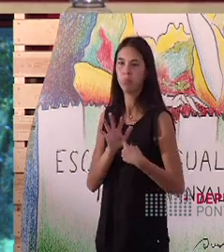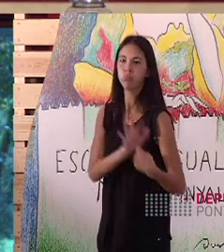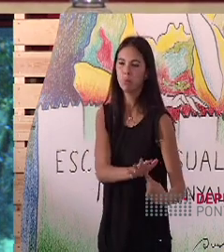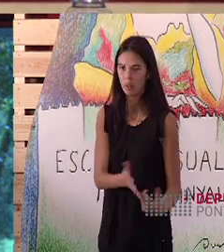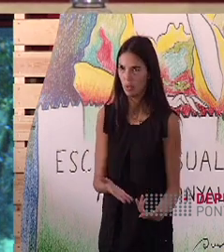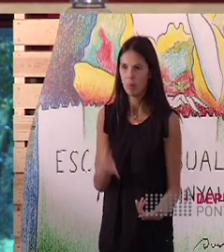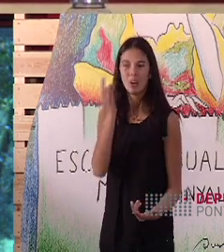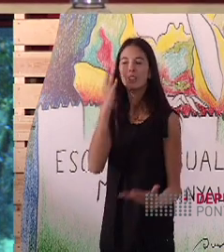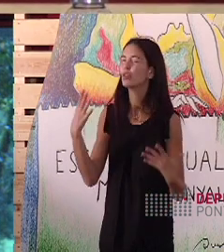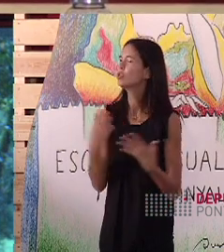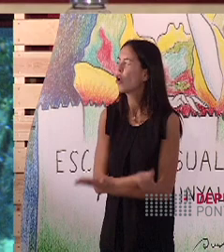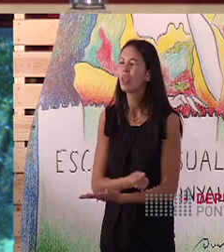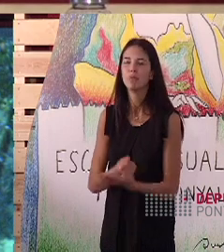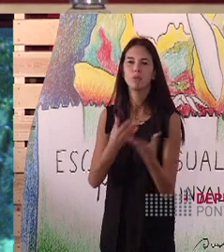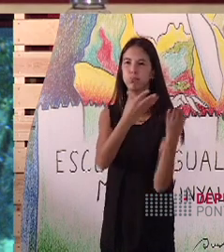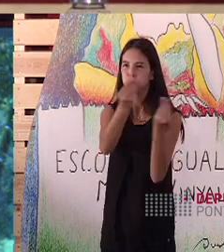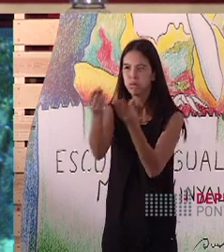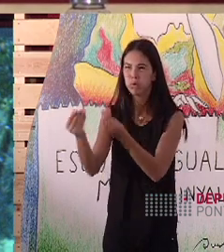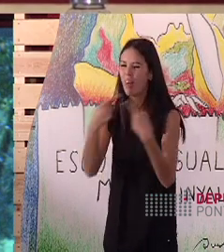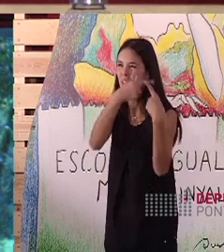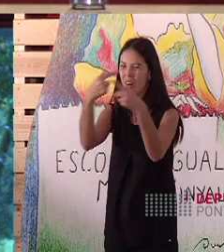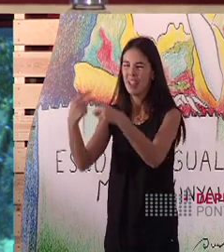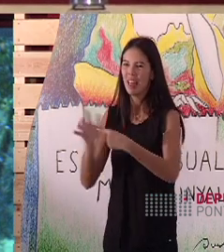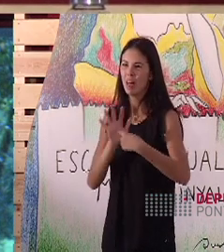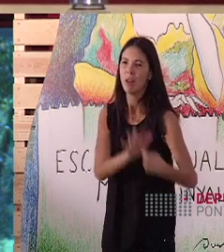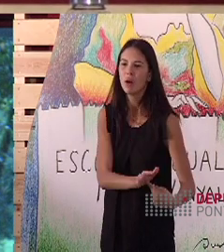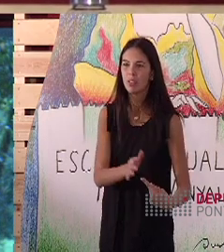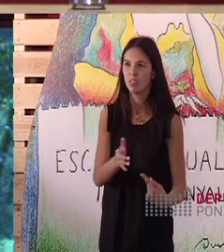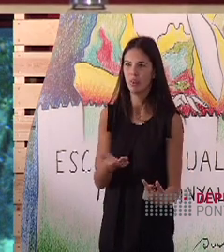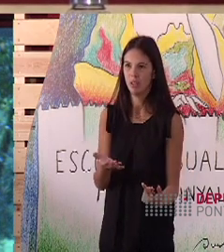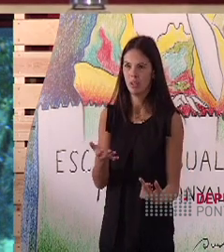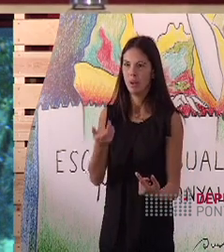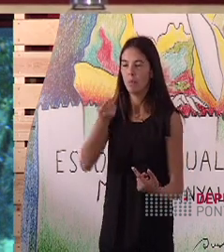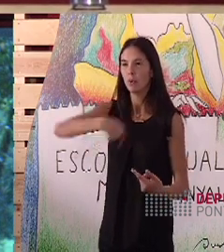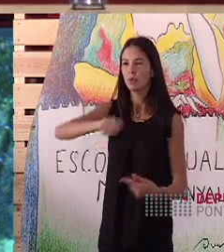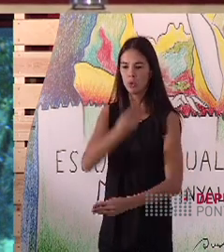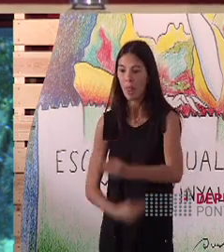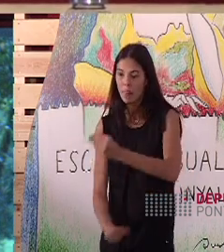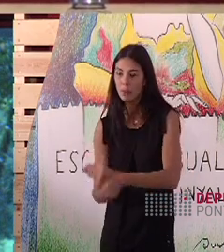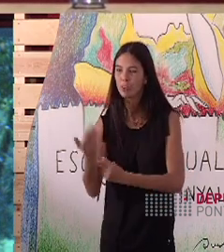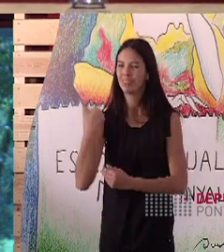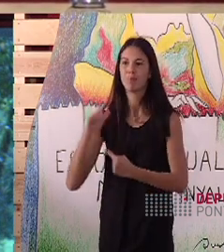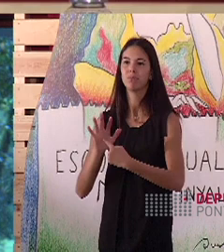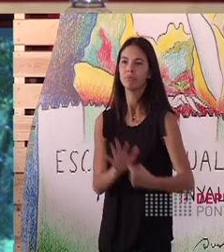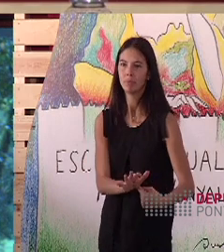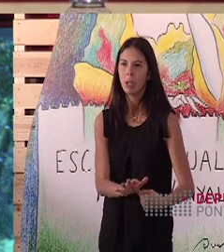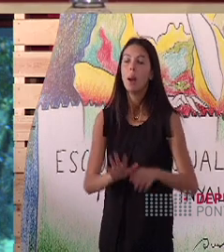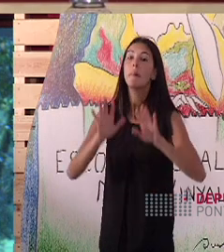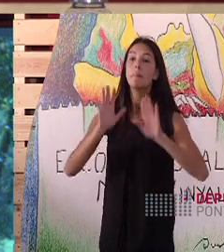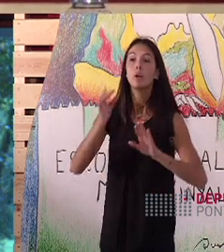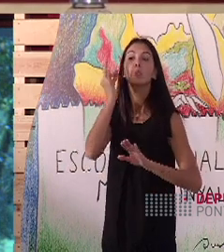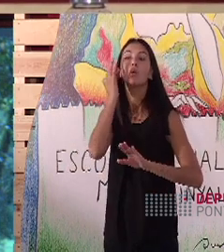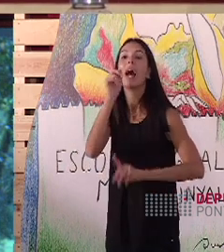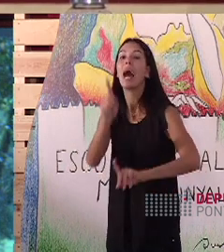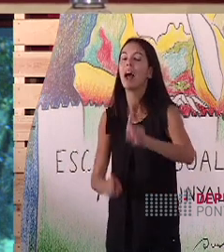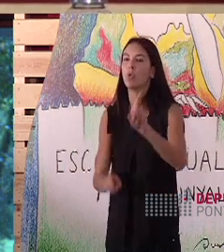mulleres sufrimos múltiples discriminacións dende o noso nacemento. Pero hai algunhas